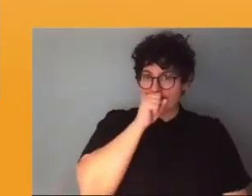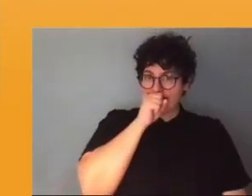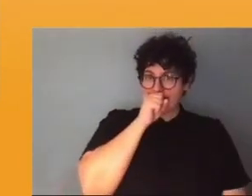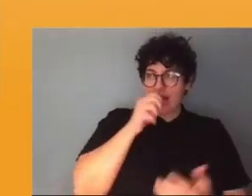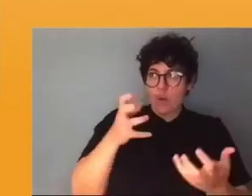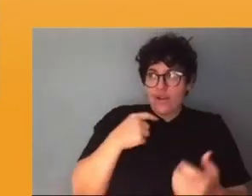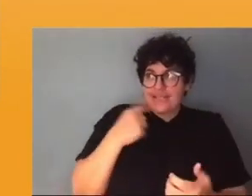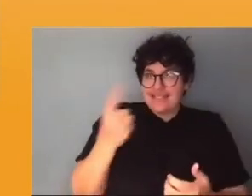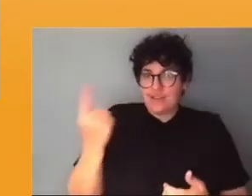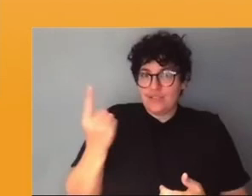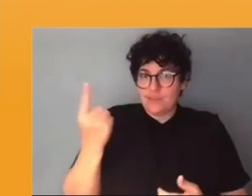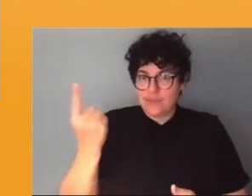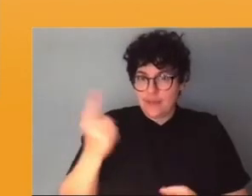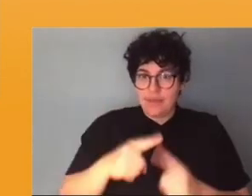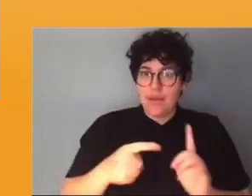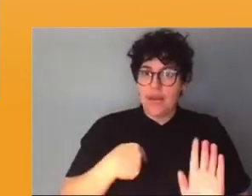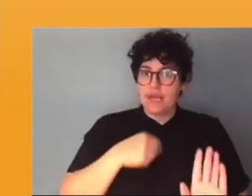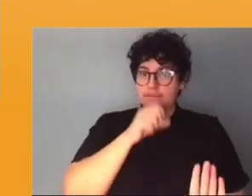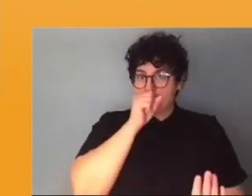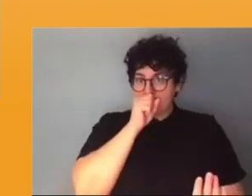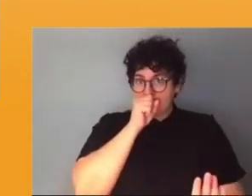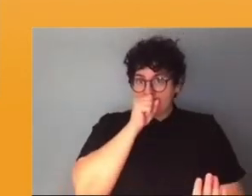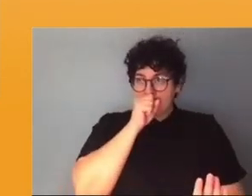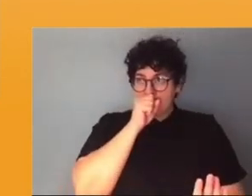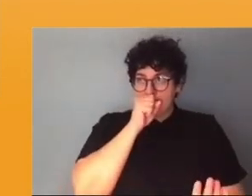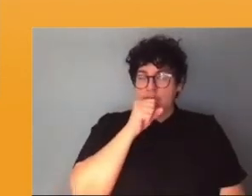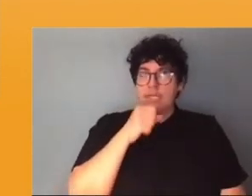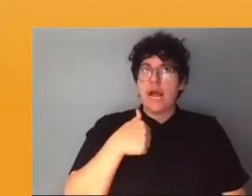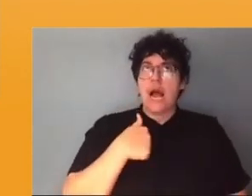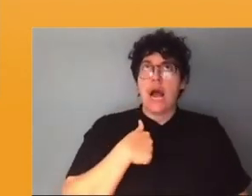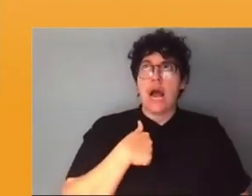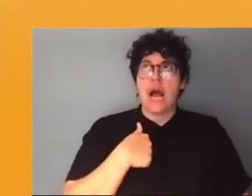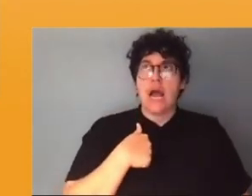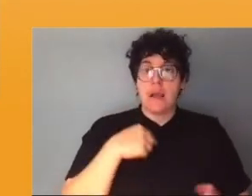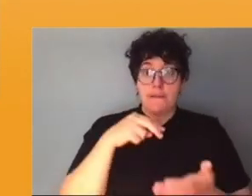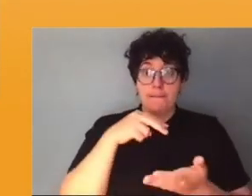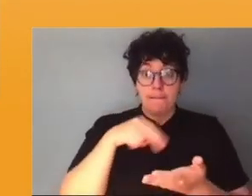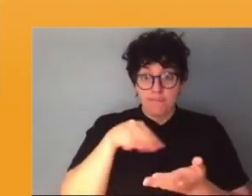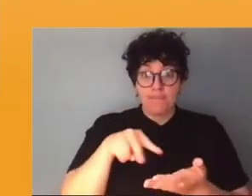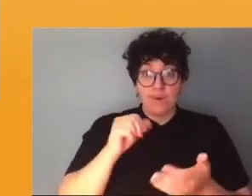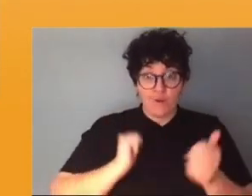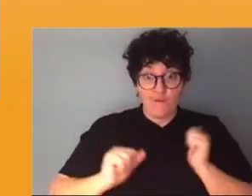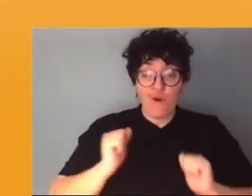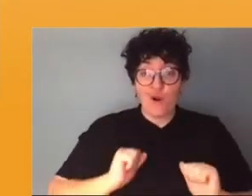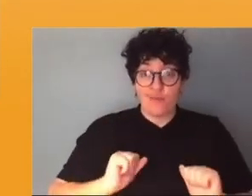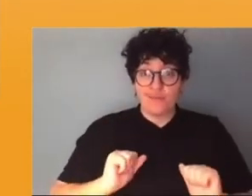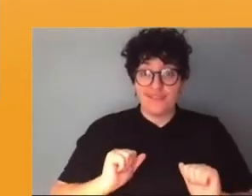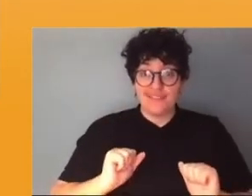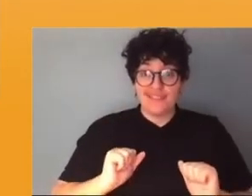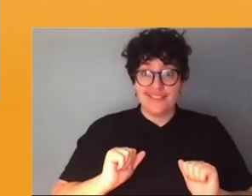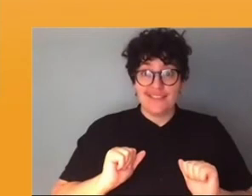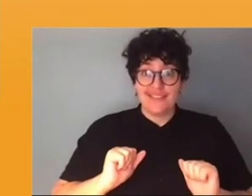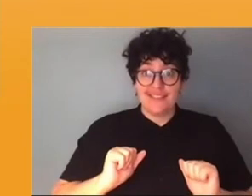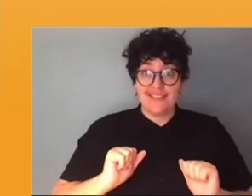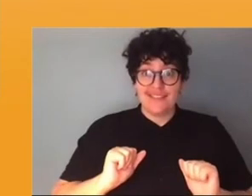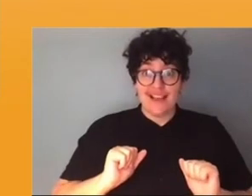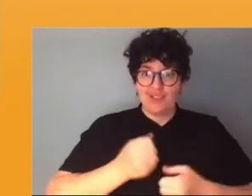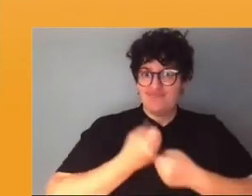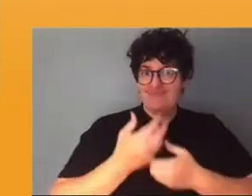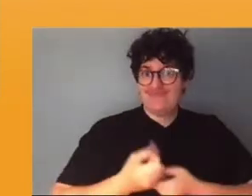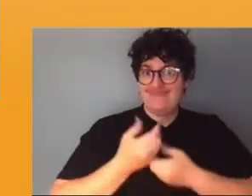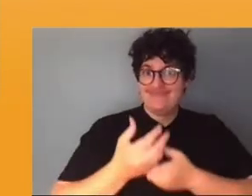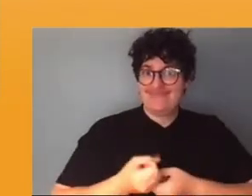quería decir algo, pero no les dije, entonces después hice una danza de una mujer como diciéndole todas esas cosas a su